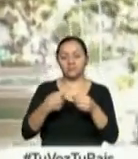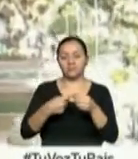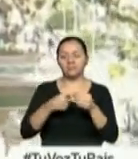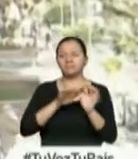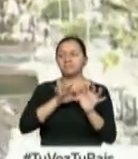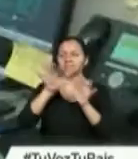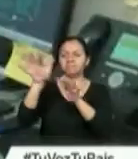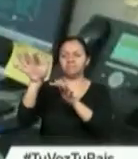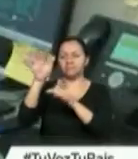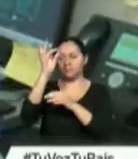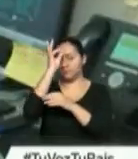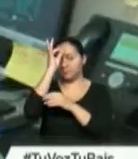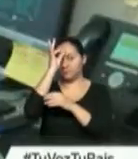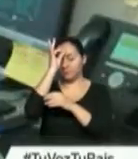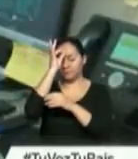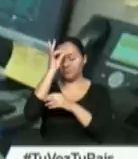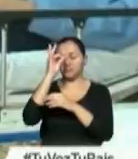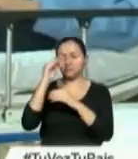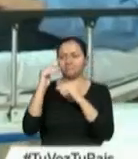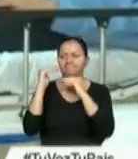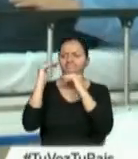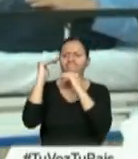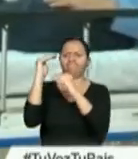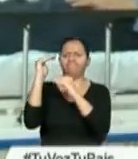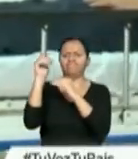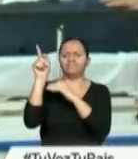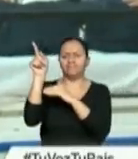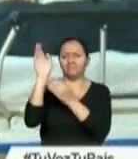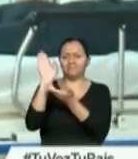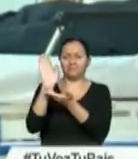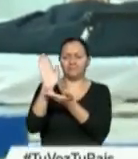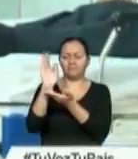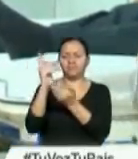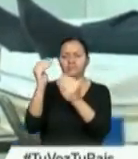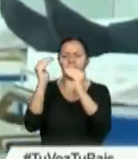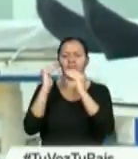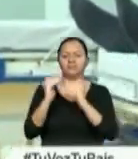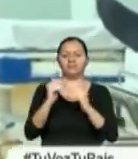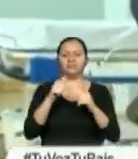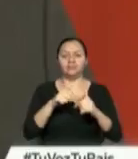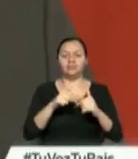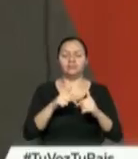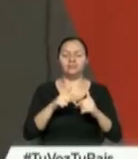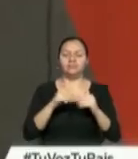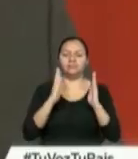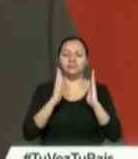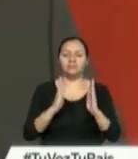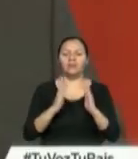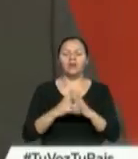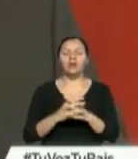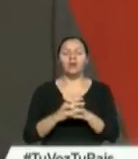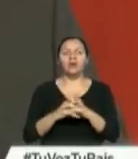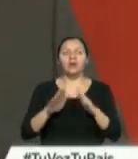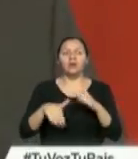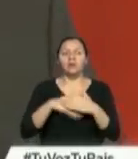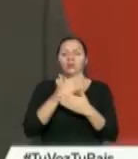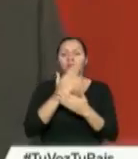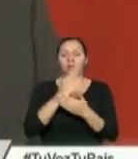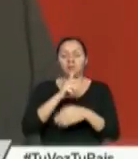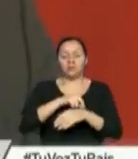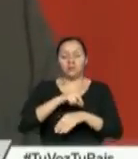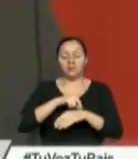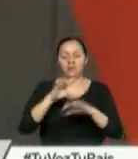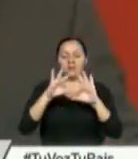atención de segundo nivel que actualmente brinda el Hospital Carlos Andrade Marín de tercer nivel. Ahora con este nuevo Centro Médico